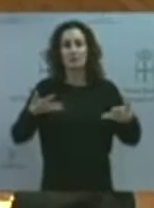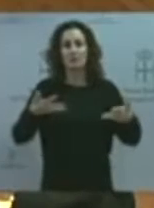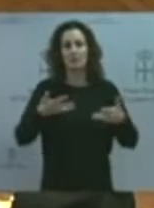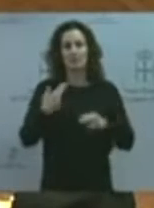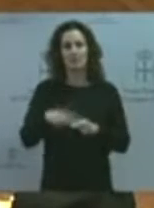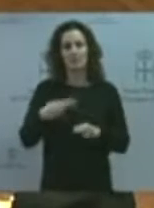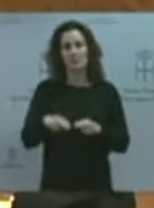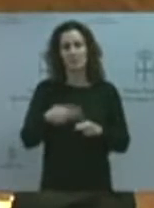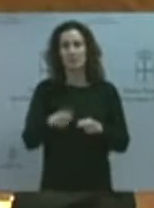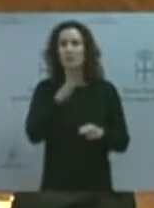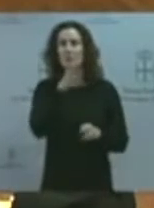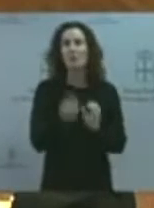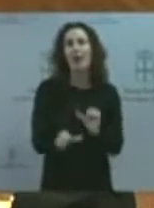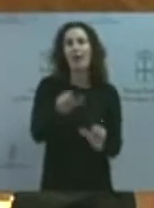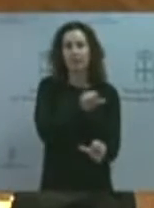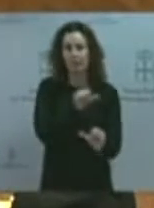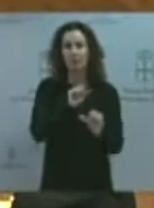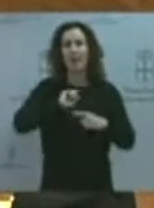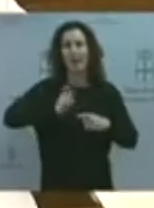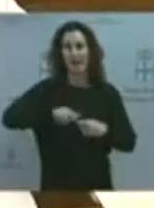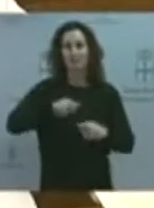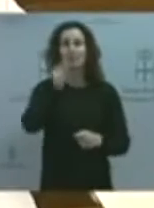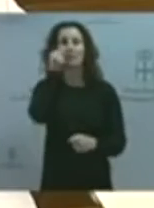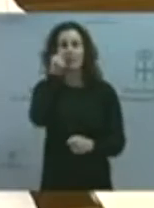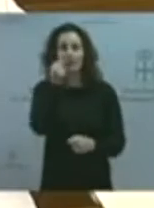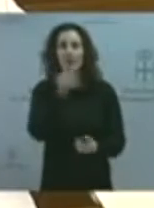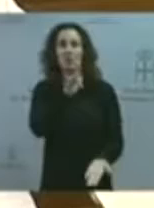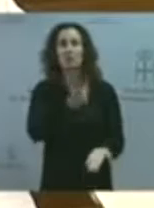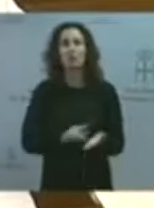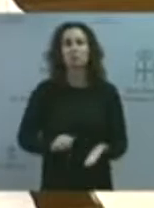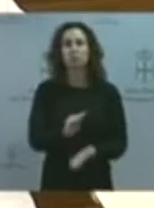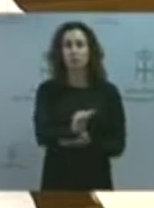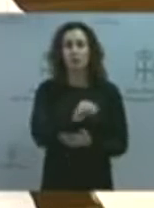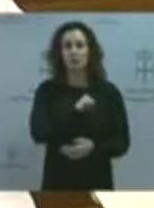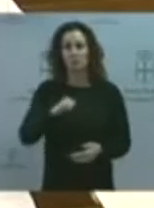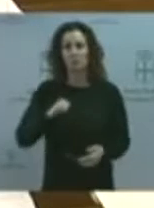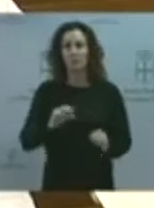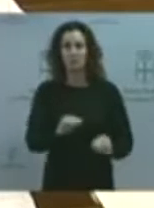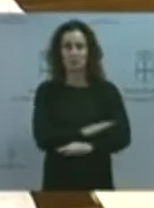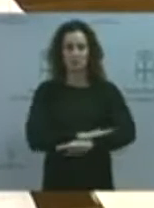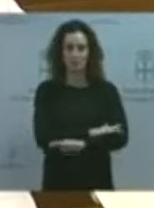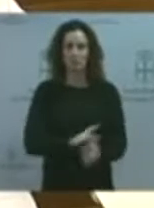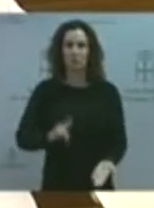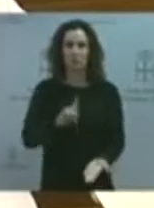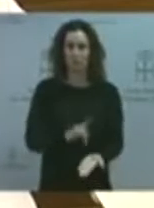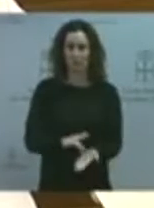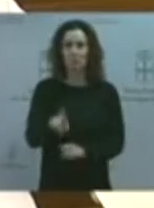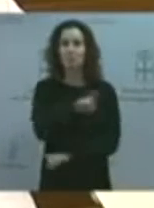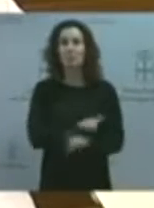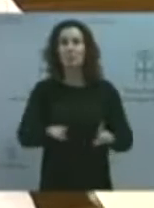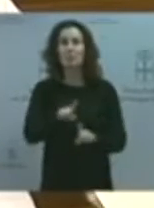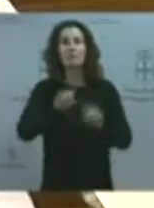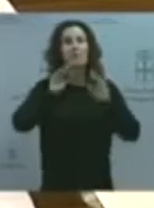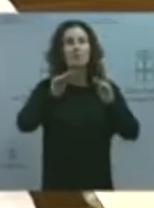recurrió en materia de financiación autonómica y también su Gobierno. El problema es que pedir la formación de bloques homogéneos en defensa de algo